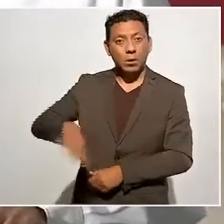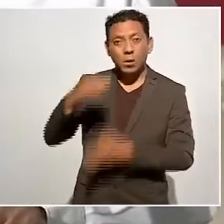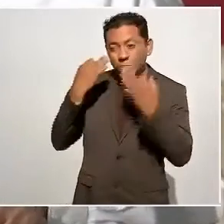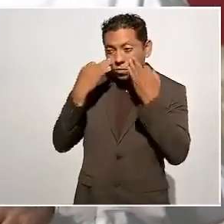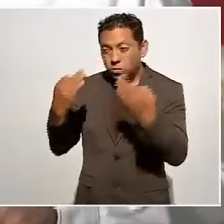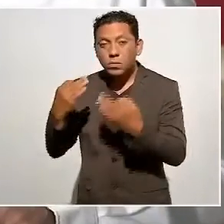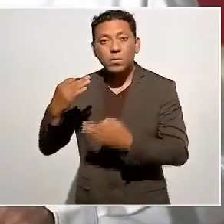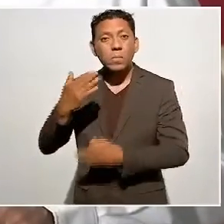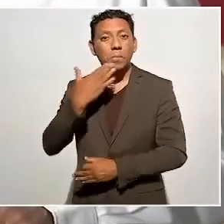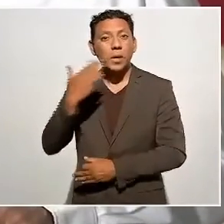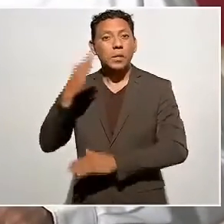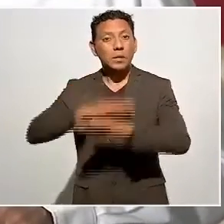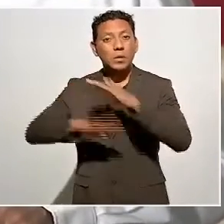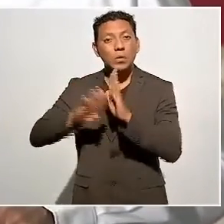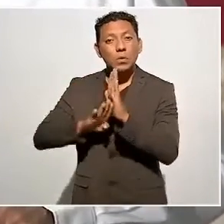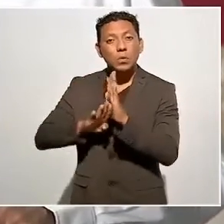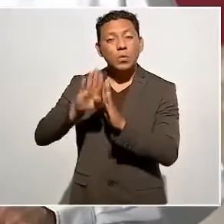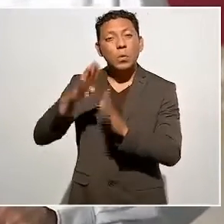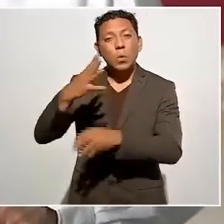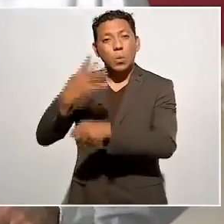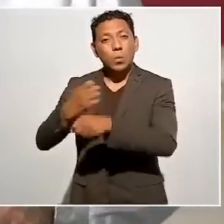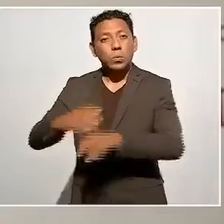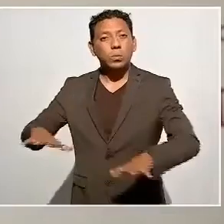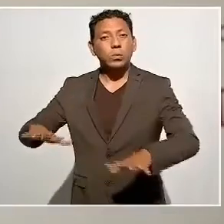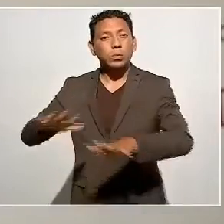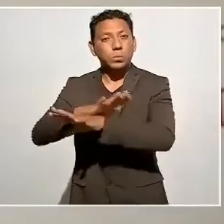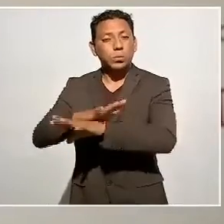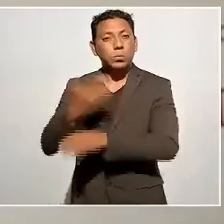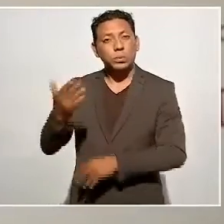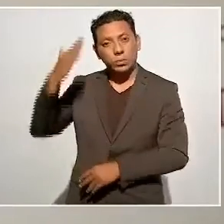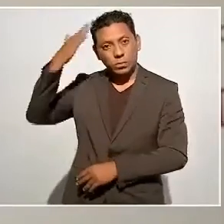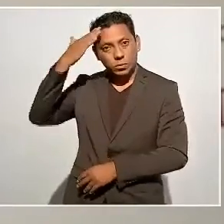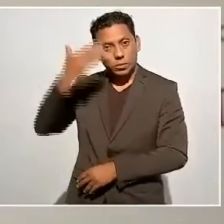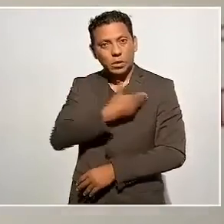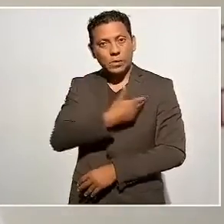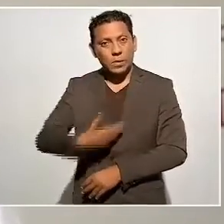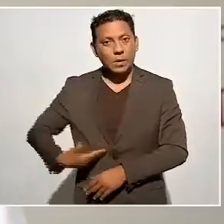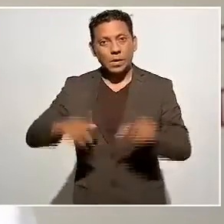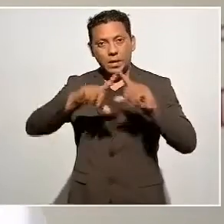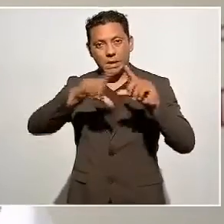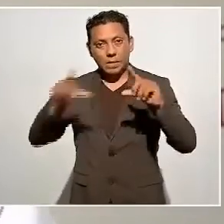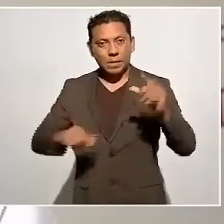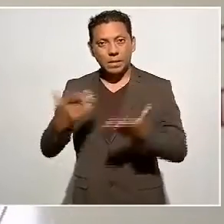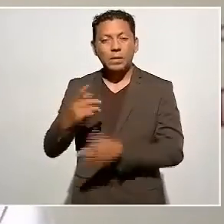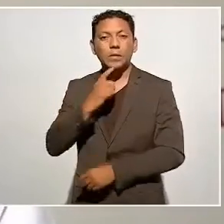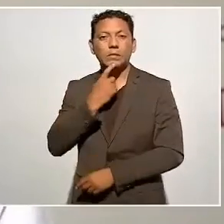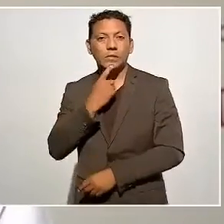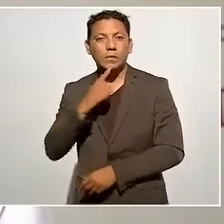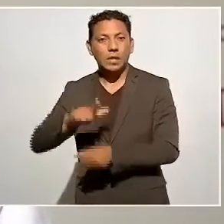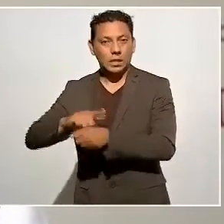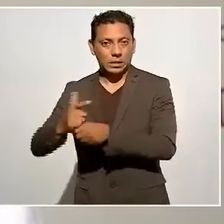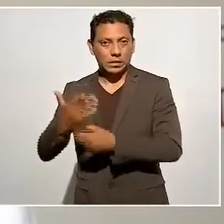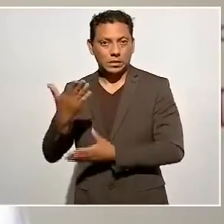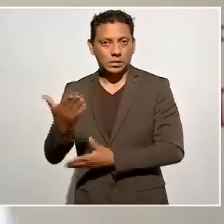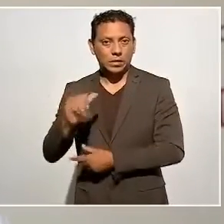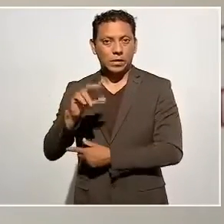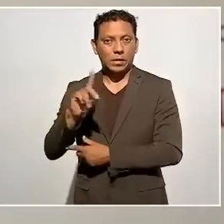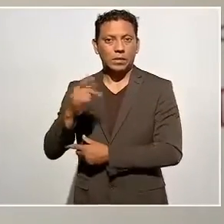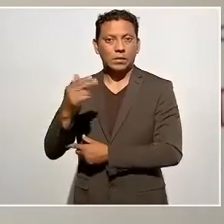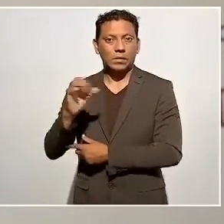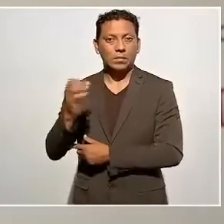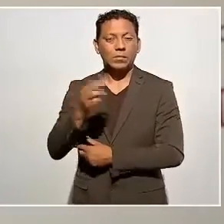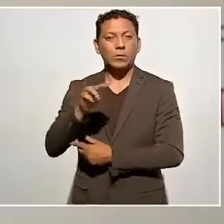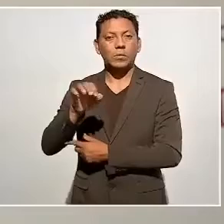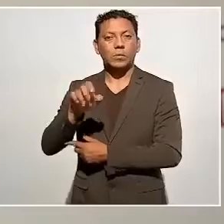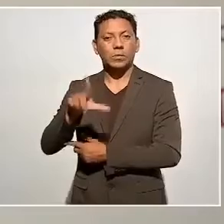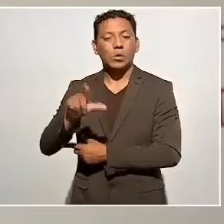la vanguardia de la cuarta transformación que encabeza el presidente de la República, licenciado Andrés Manuel López